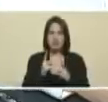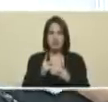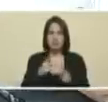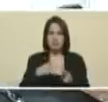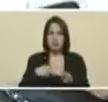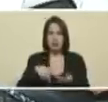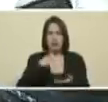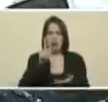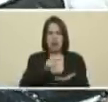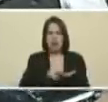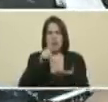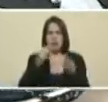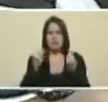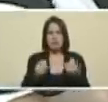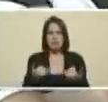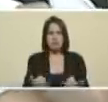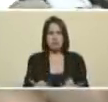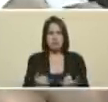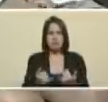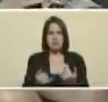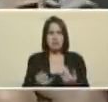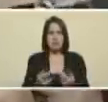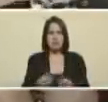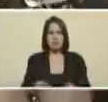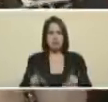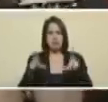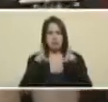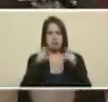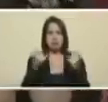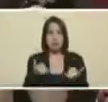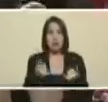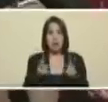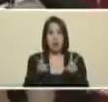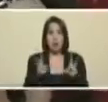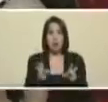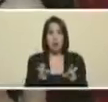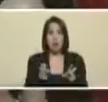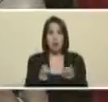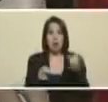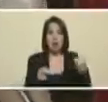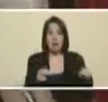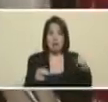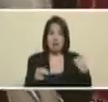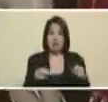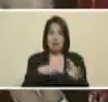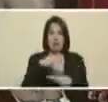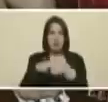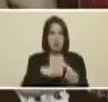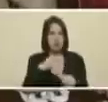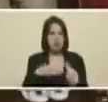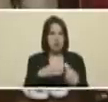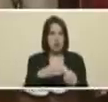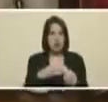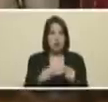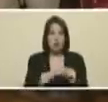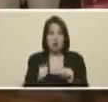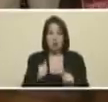legalización de la izquierda revolucionaria, que estaba clandestina todavía. de